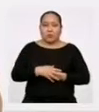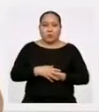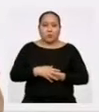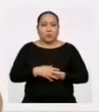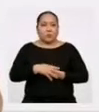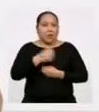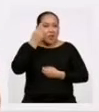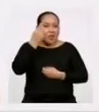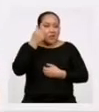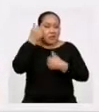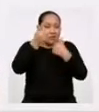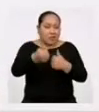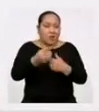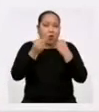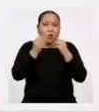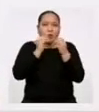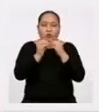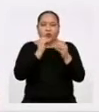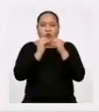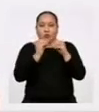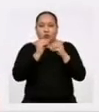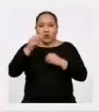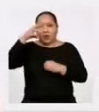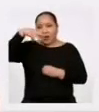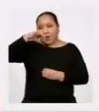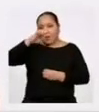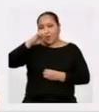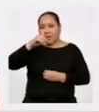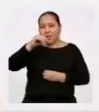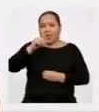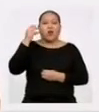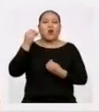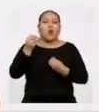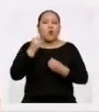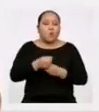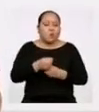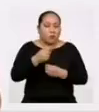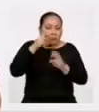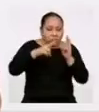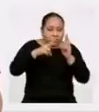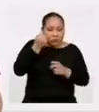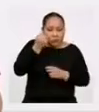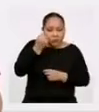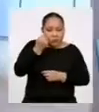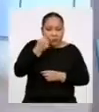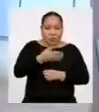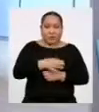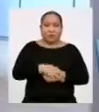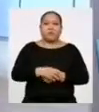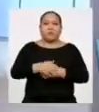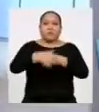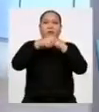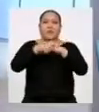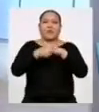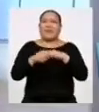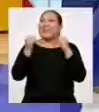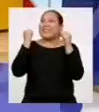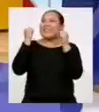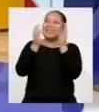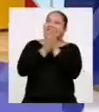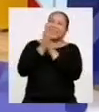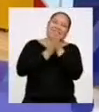¿Entendiste muy bien cómo resolver la media o promedio aritmético y cómo interpretarla? Te felicito. ¡Yay!